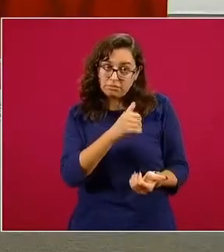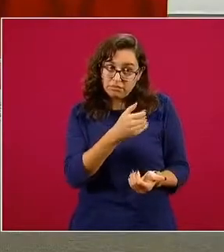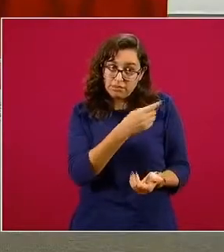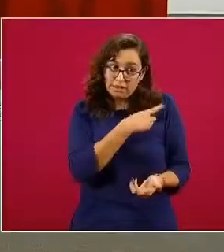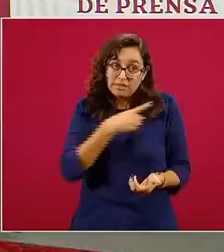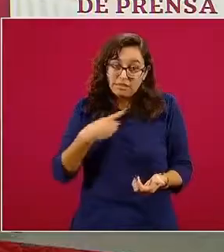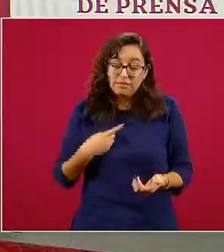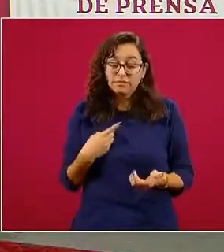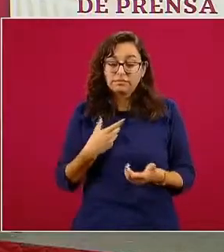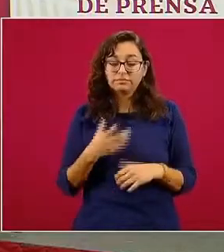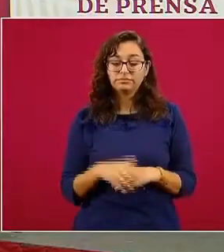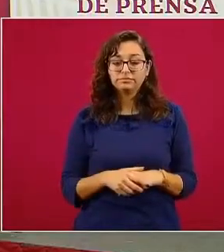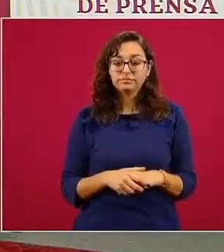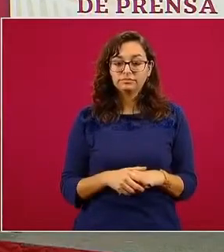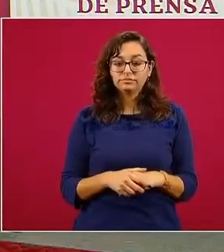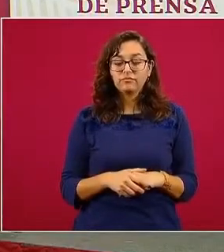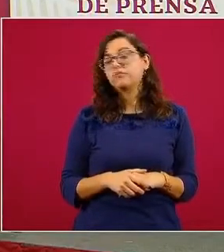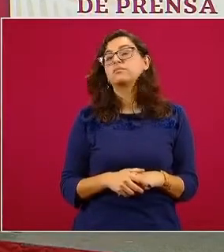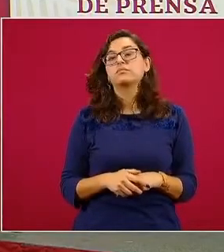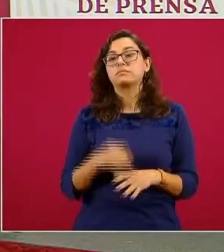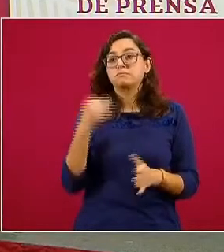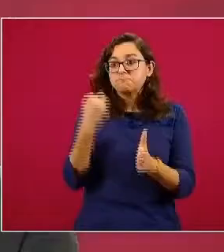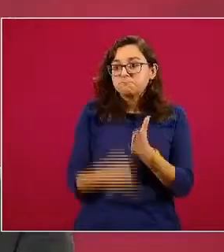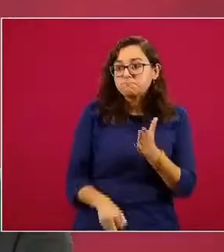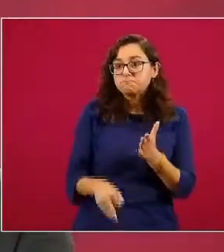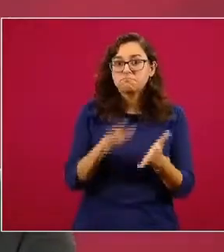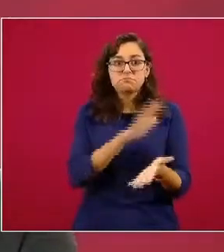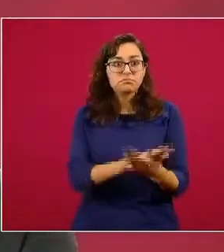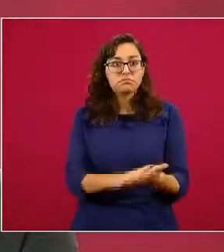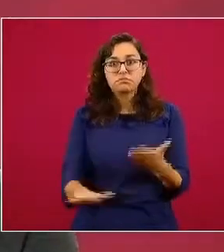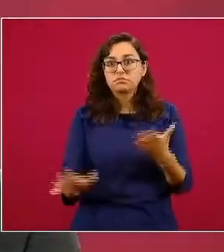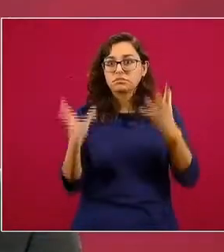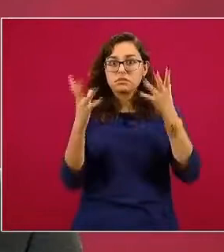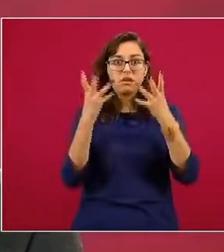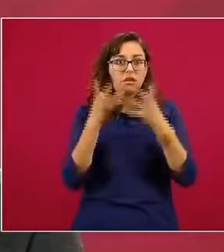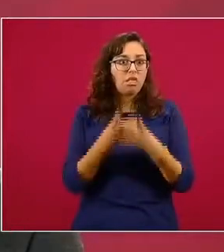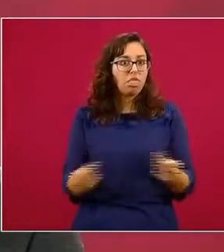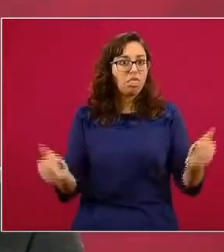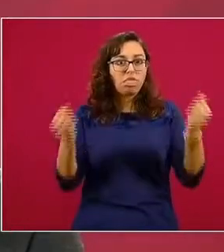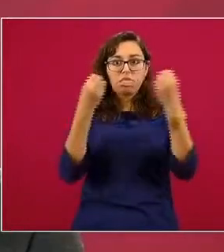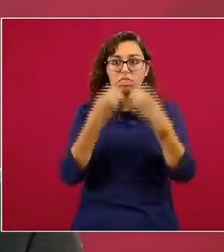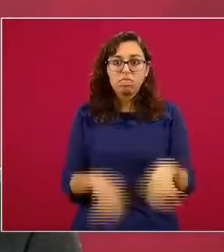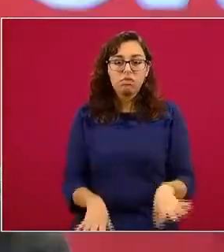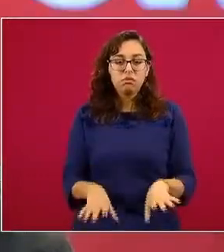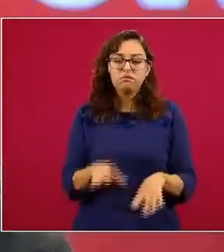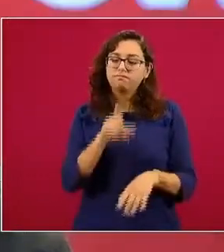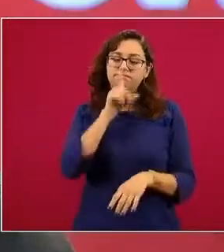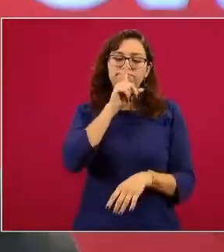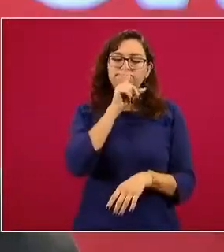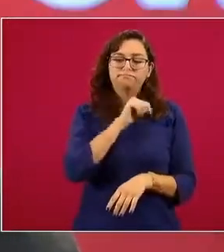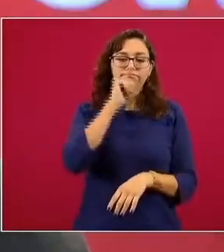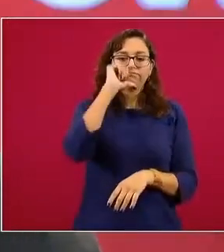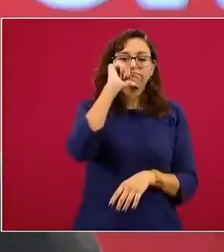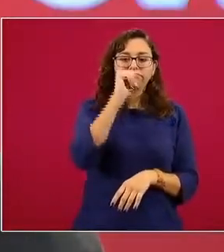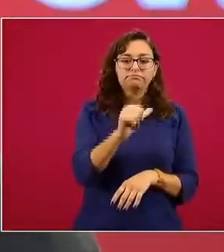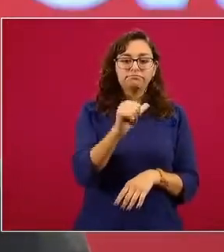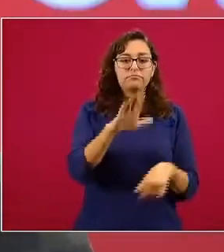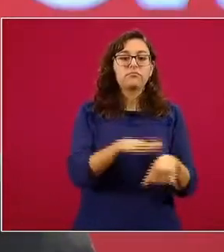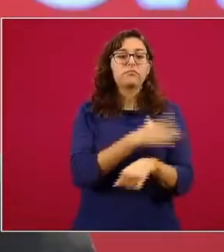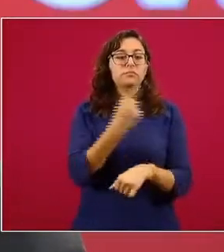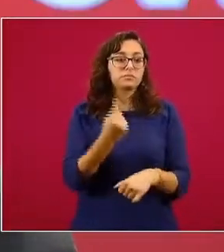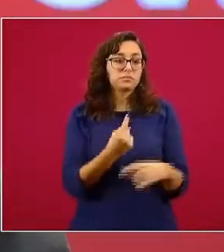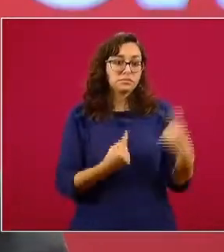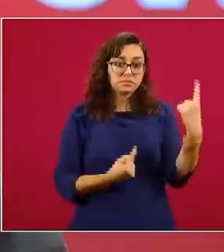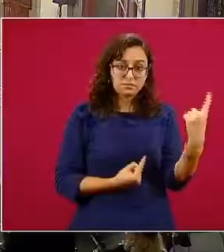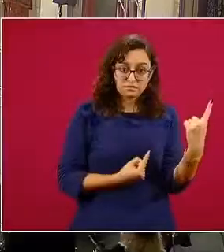reposición. No va a haber un agujero, un desabastecimiento súbito, como se planteó, porque es una compra múltiple